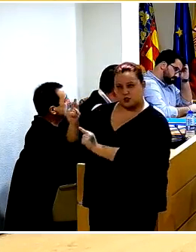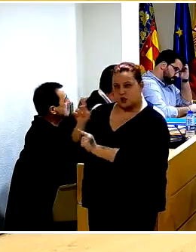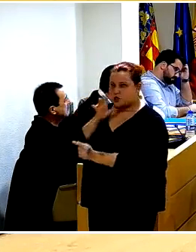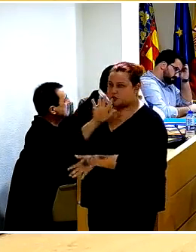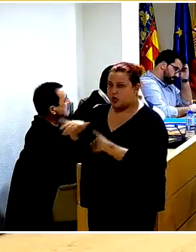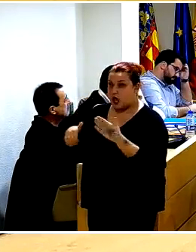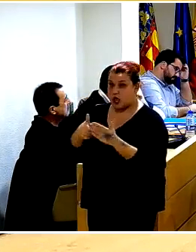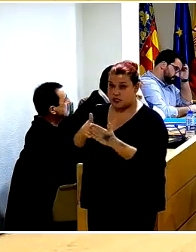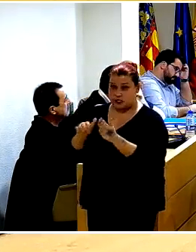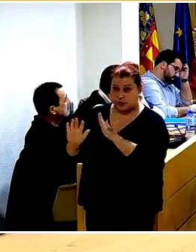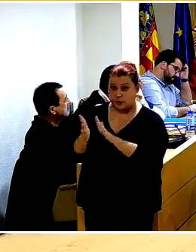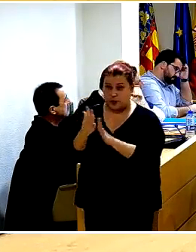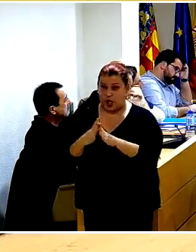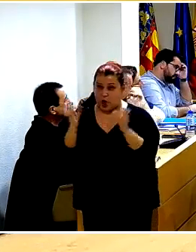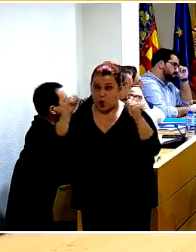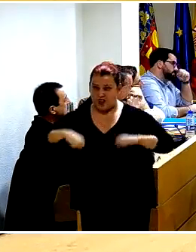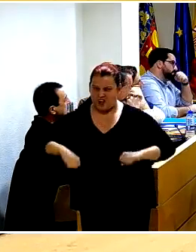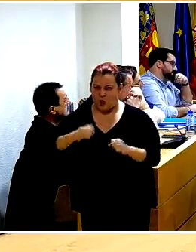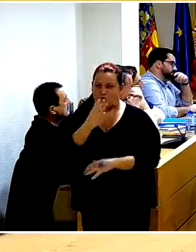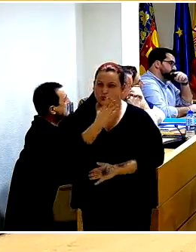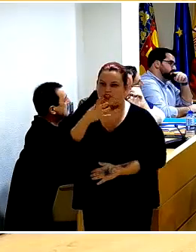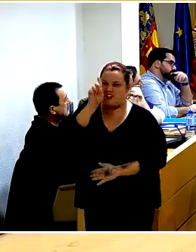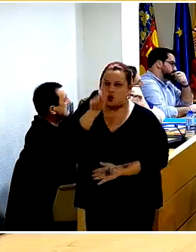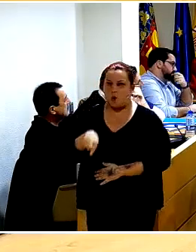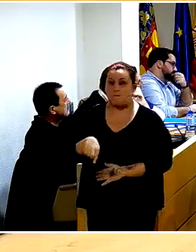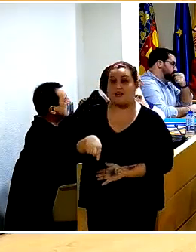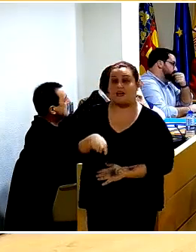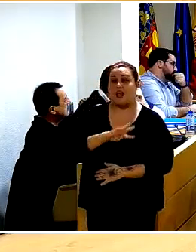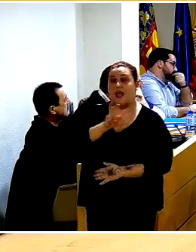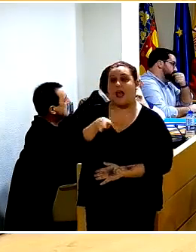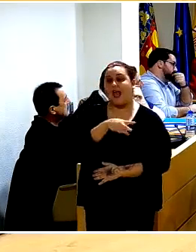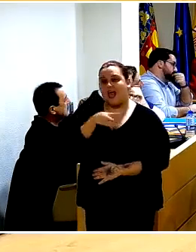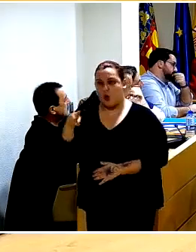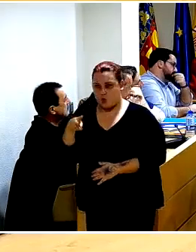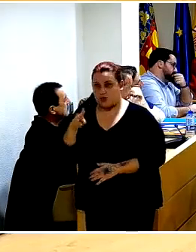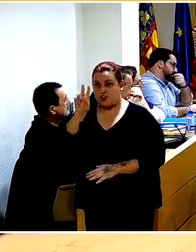que ustedes han acordado, de 35.000 euros en el año 2018 a